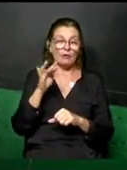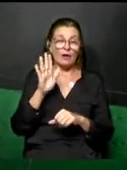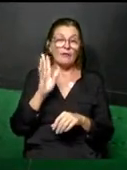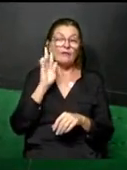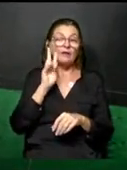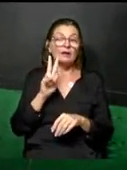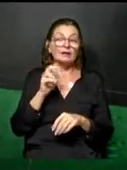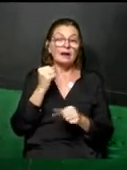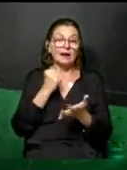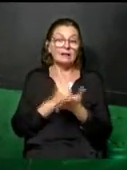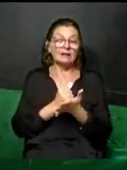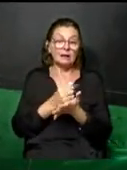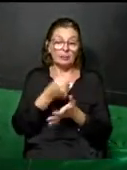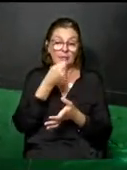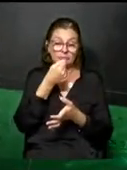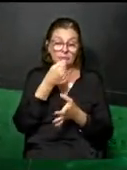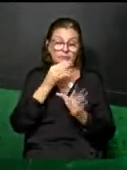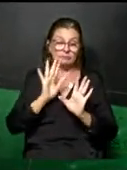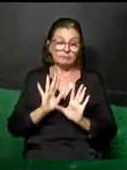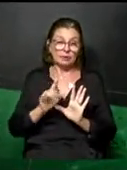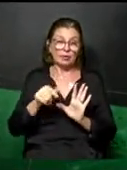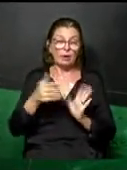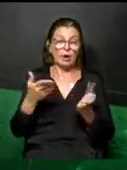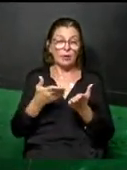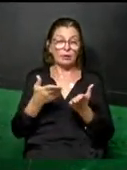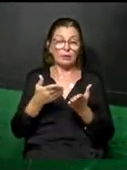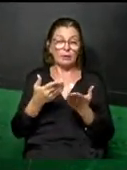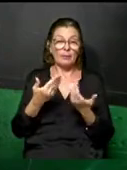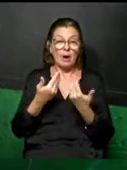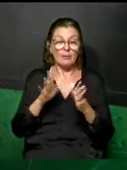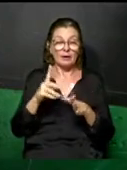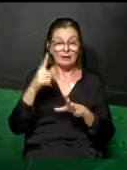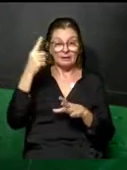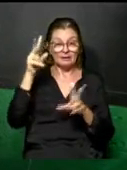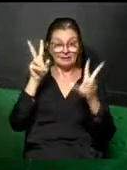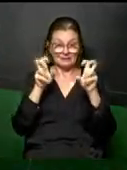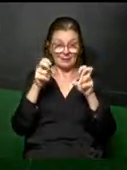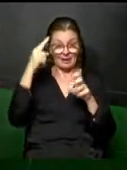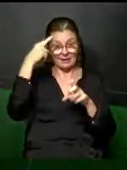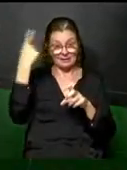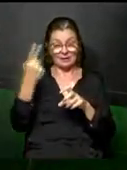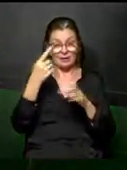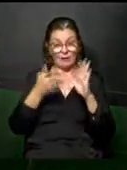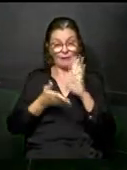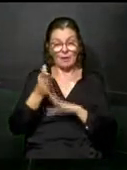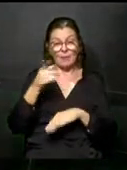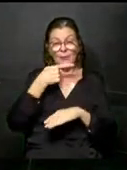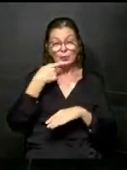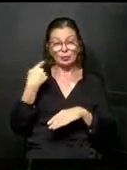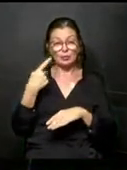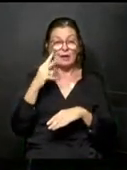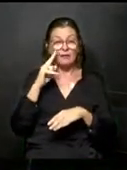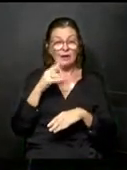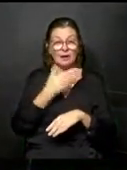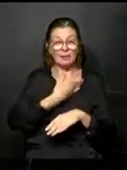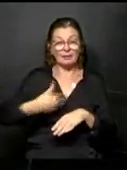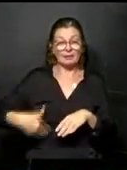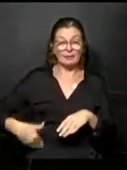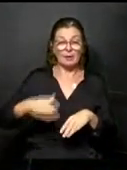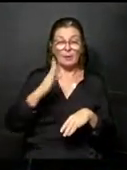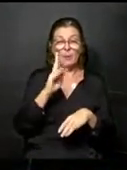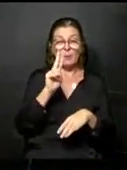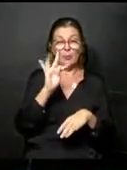para los árbitros. Bueno, nosotros ahora vamos a abrir el capítulo internacional. Nos vamos a ir hasta Rusia porque, ven ustedes, el presidente Vladimir